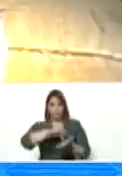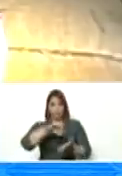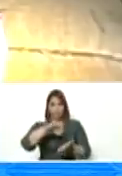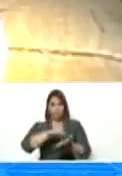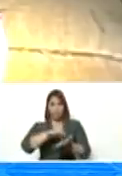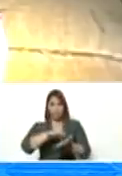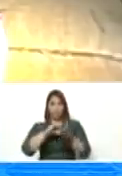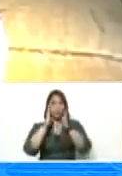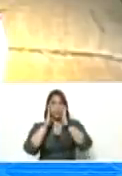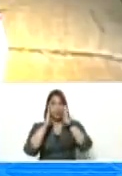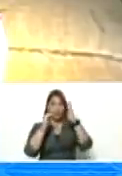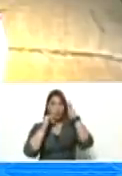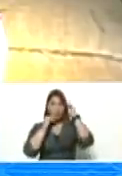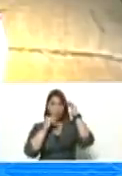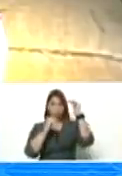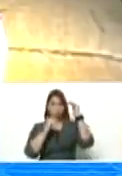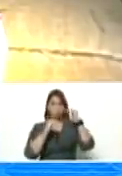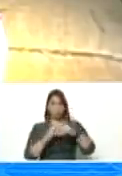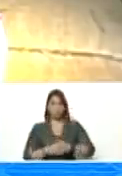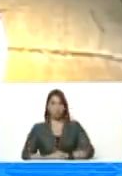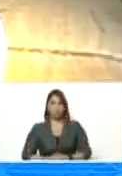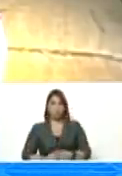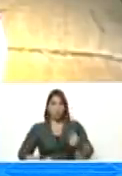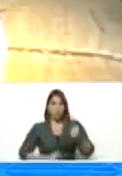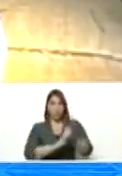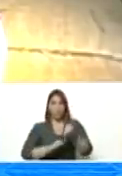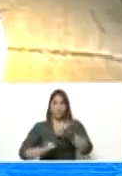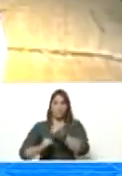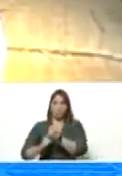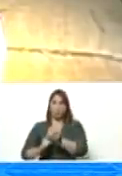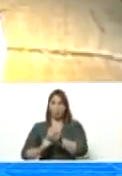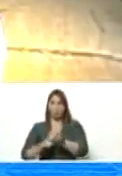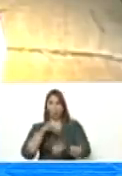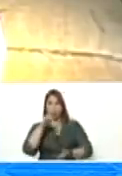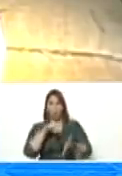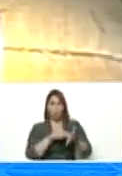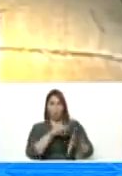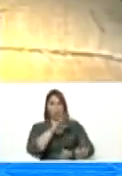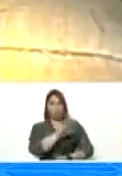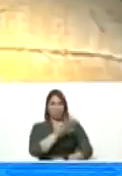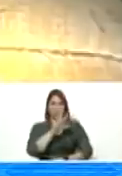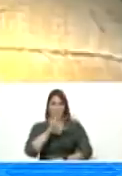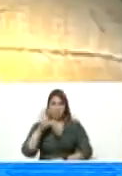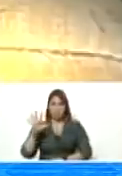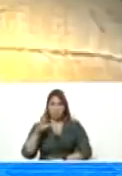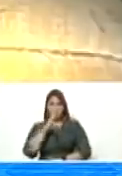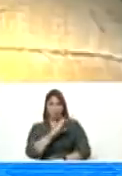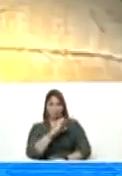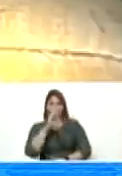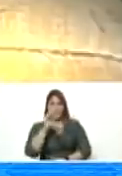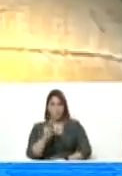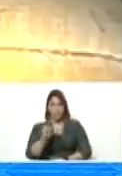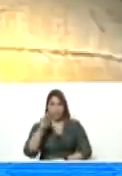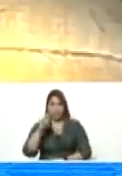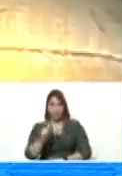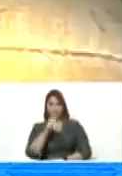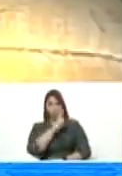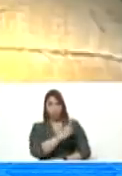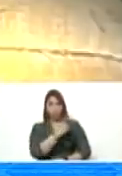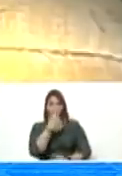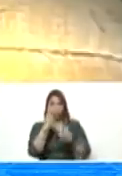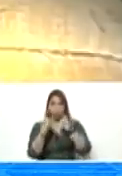de atención y apoyo a los 2.555 CPT uno por